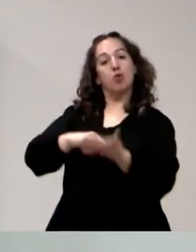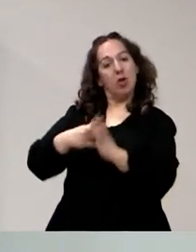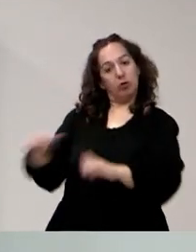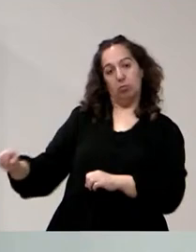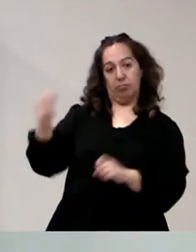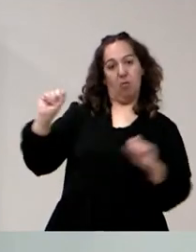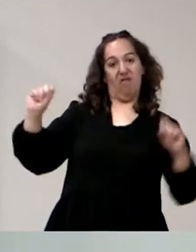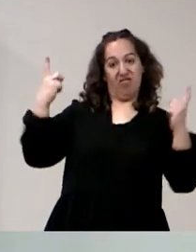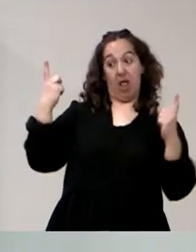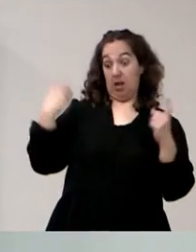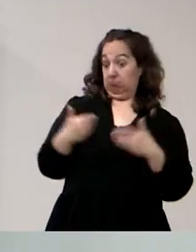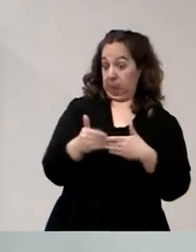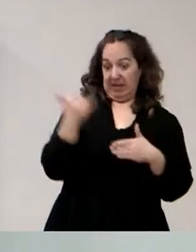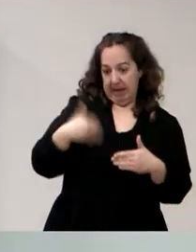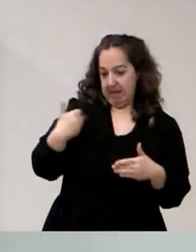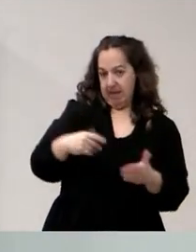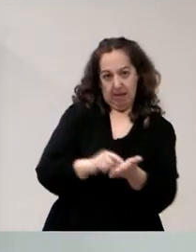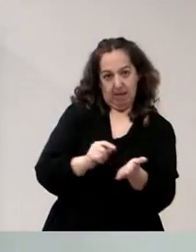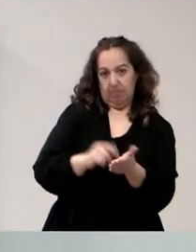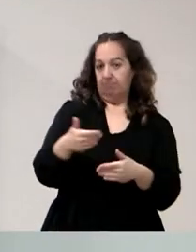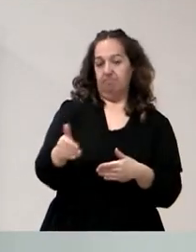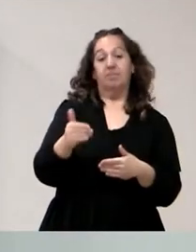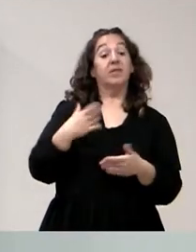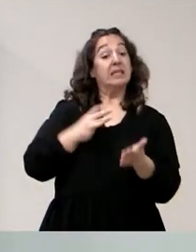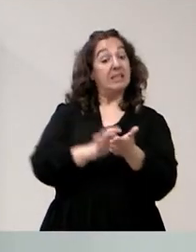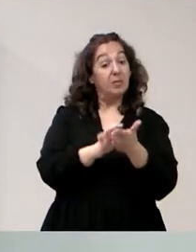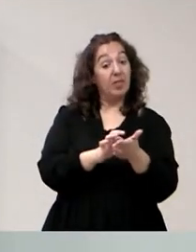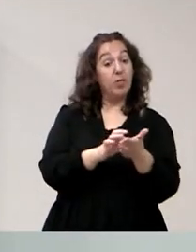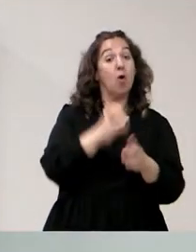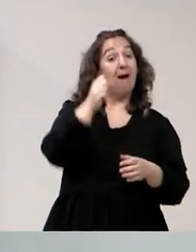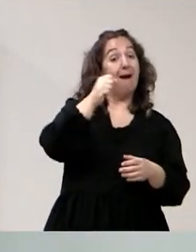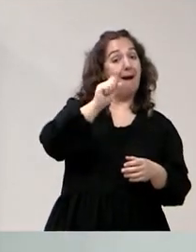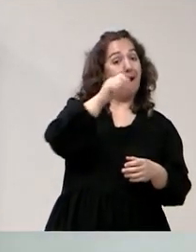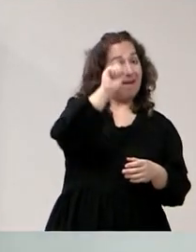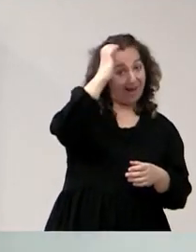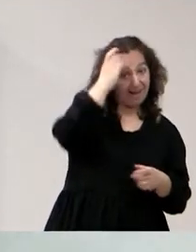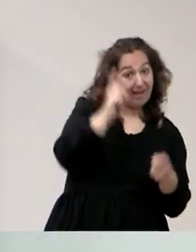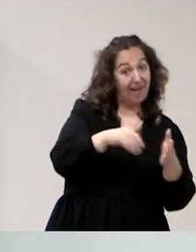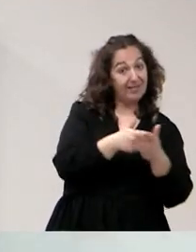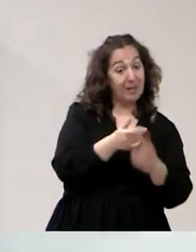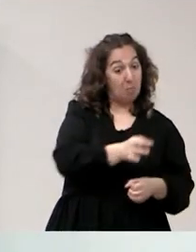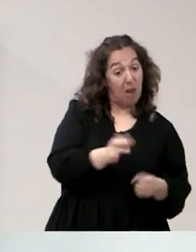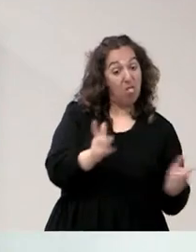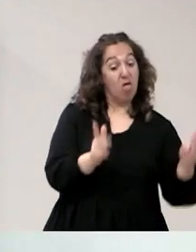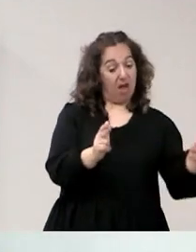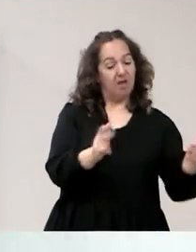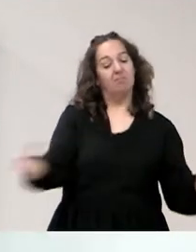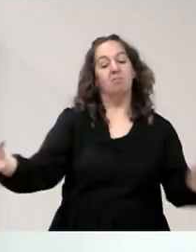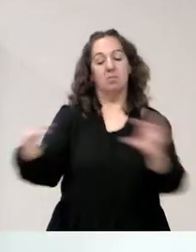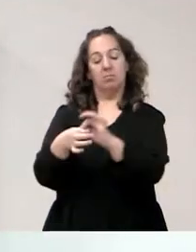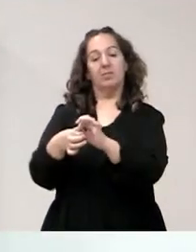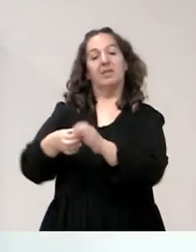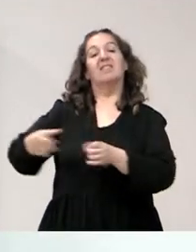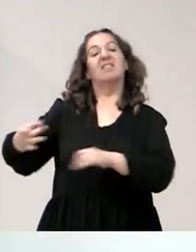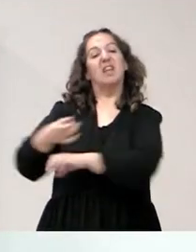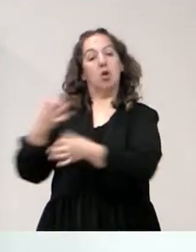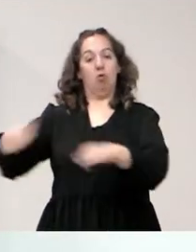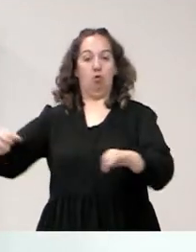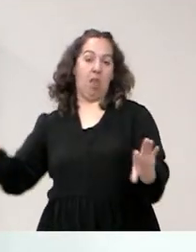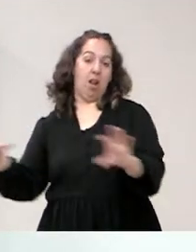y vamos a permitir que cuando esté en servicio el tramo al ar del Rey Palencia podamos conectarlo con la red convencional